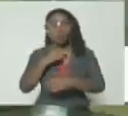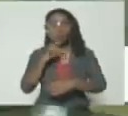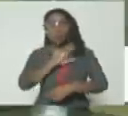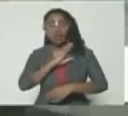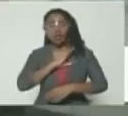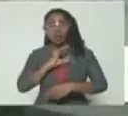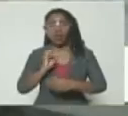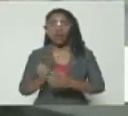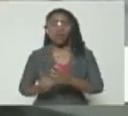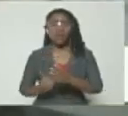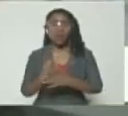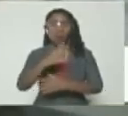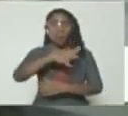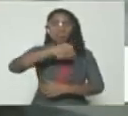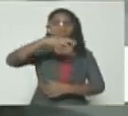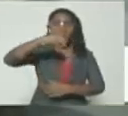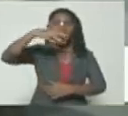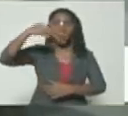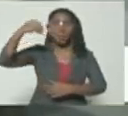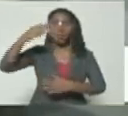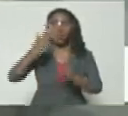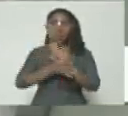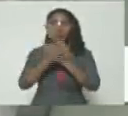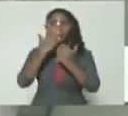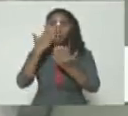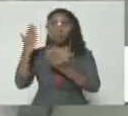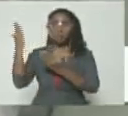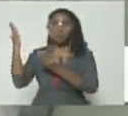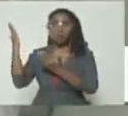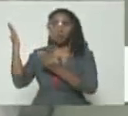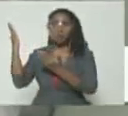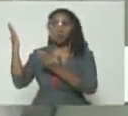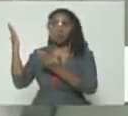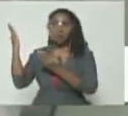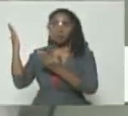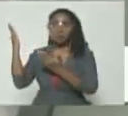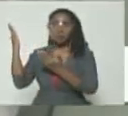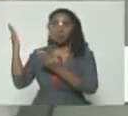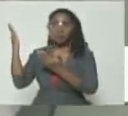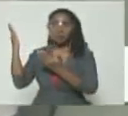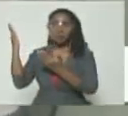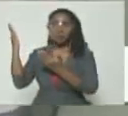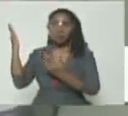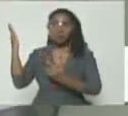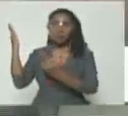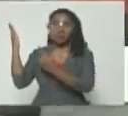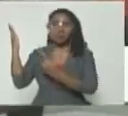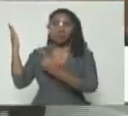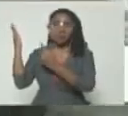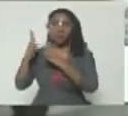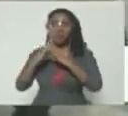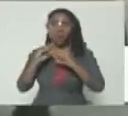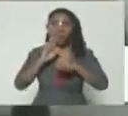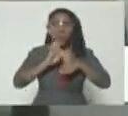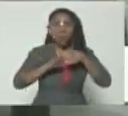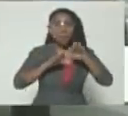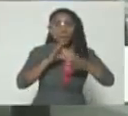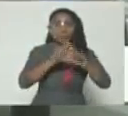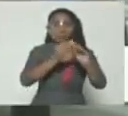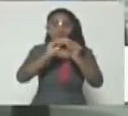pulpo flor, ¿ok? Y en este, aquí como puede ver, presidente, tenemos todos los pasos a seguir una vez que termina